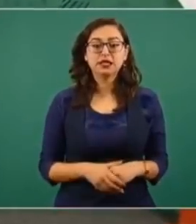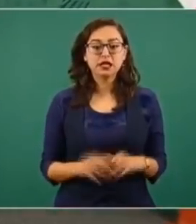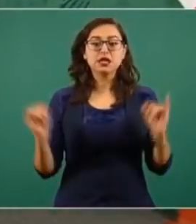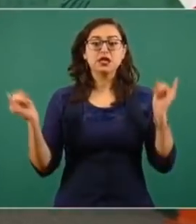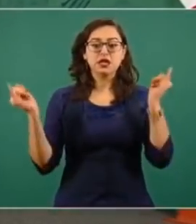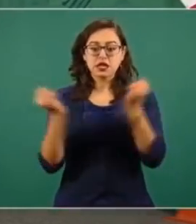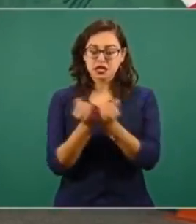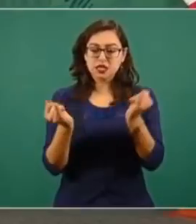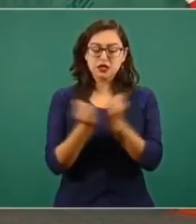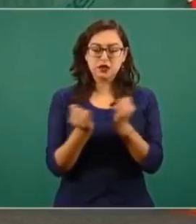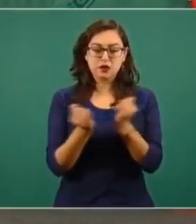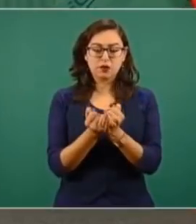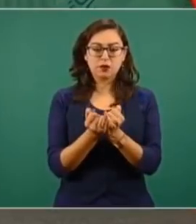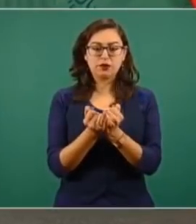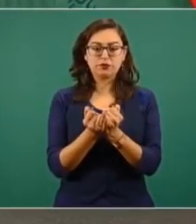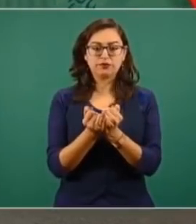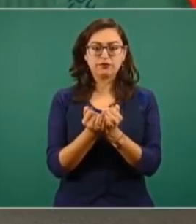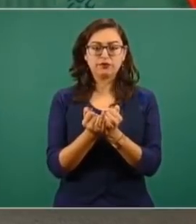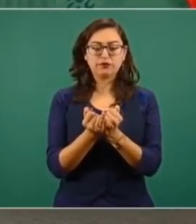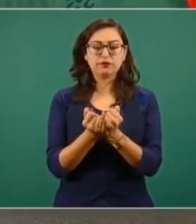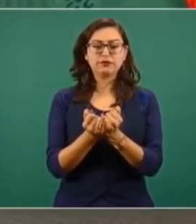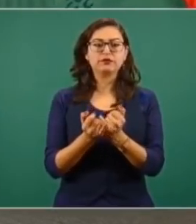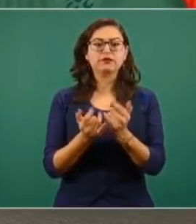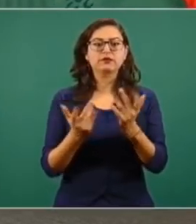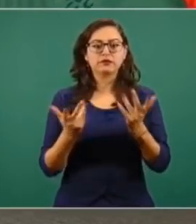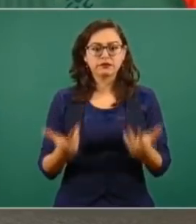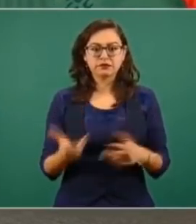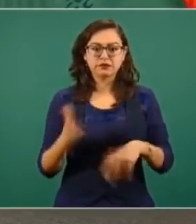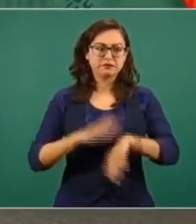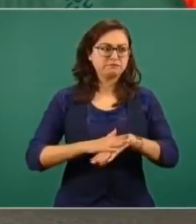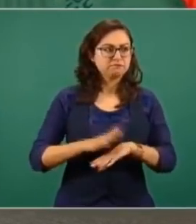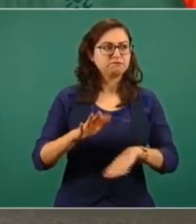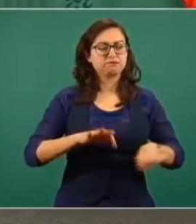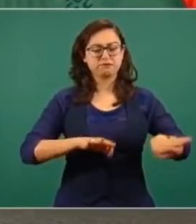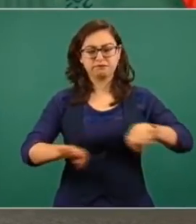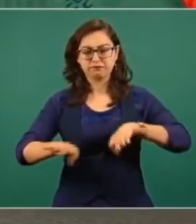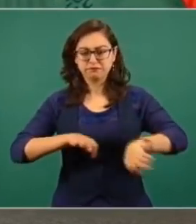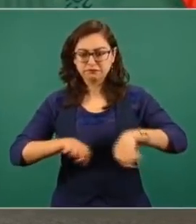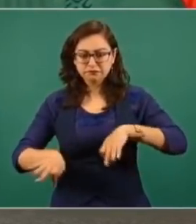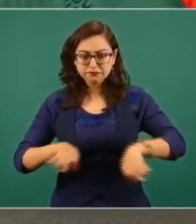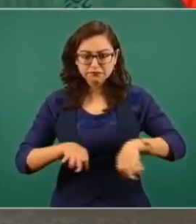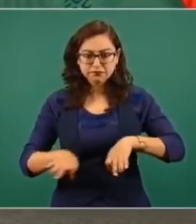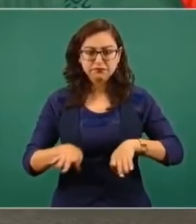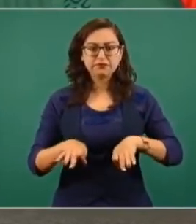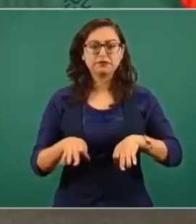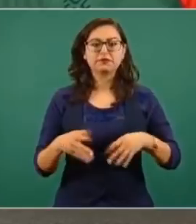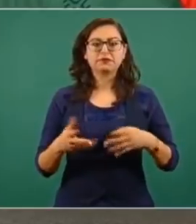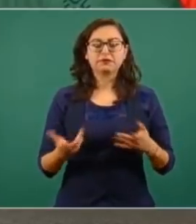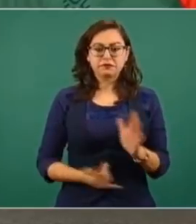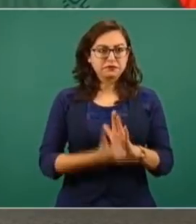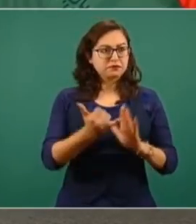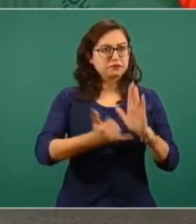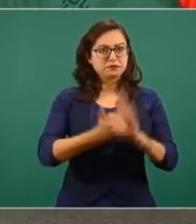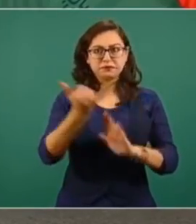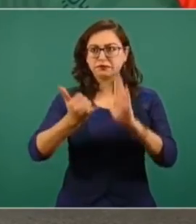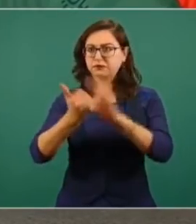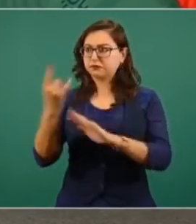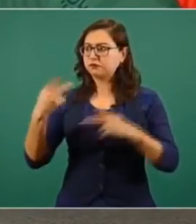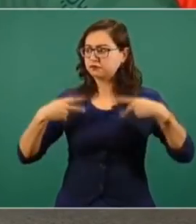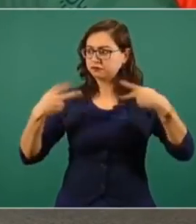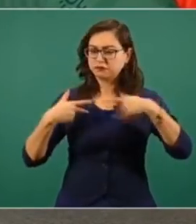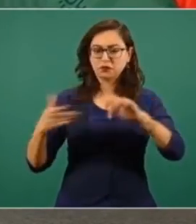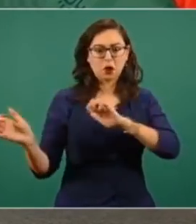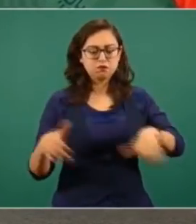están creando muchos empleos estas obras, ahora